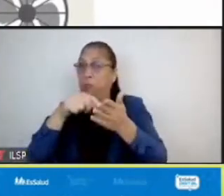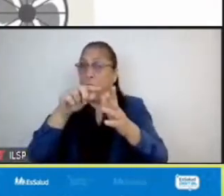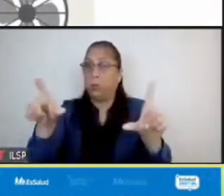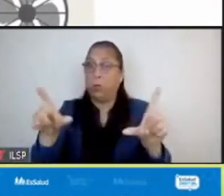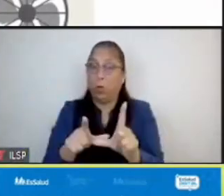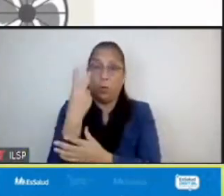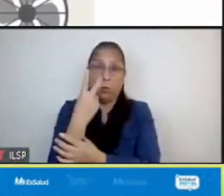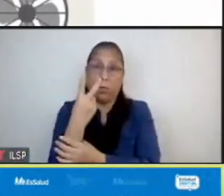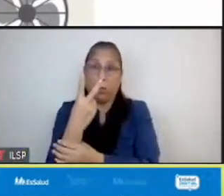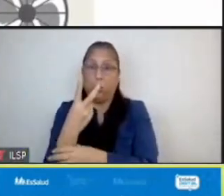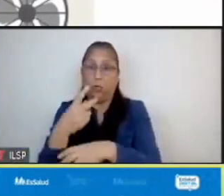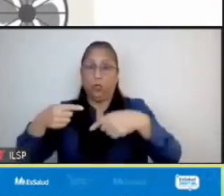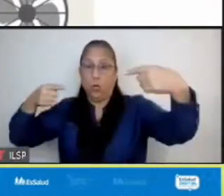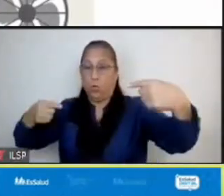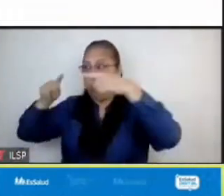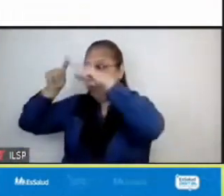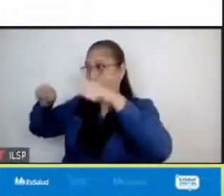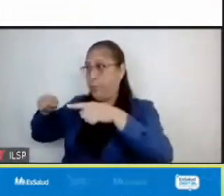ventanas contrapuestas.